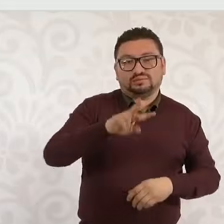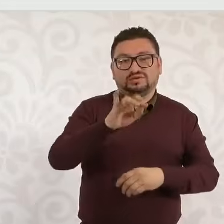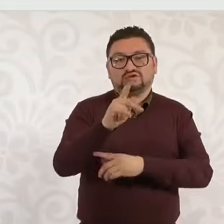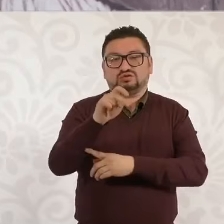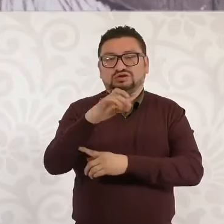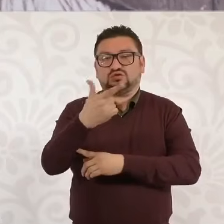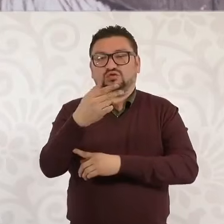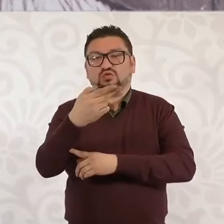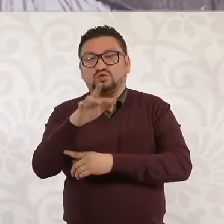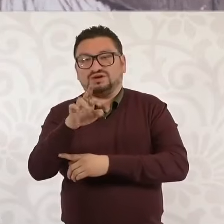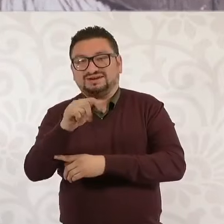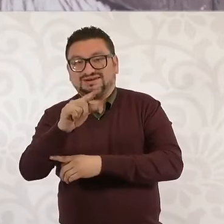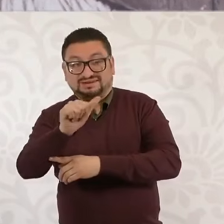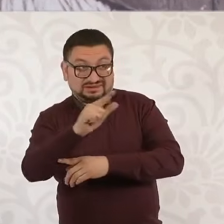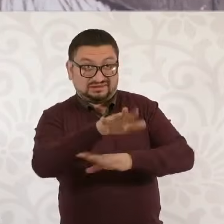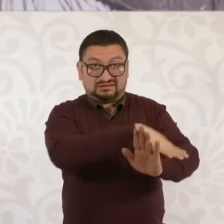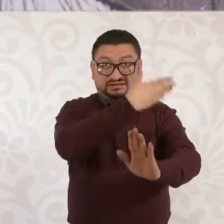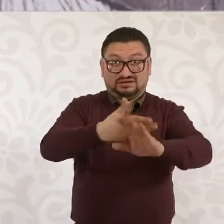Huerta.